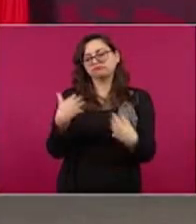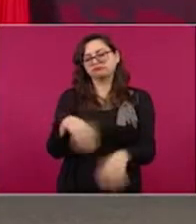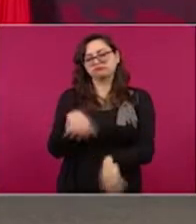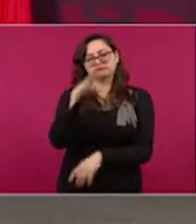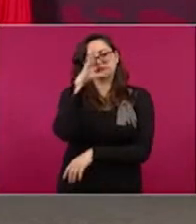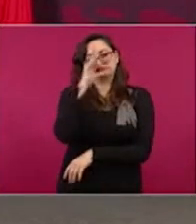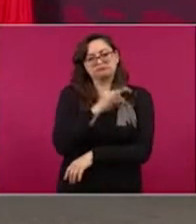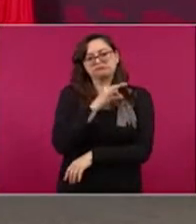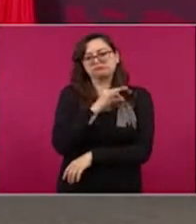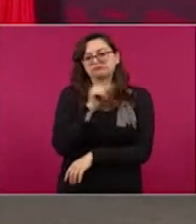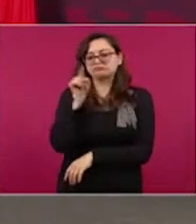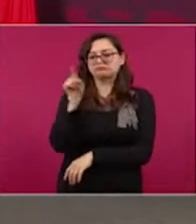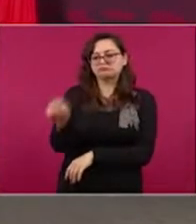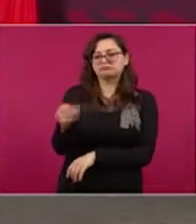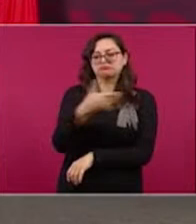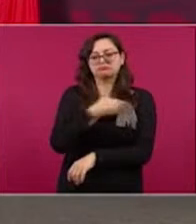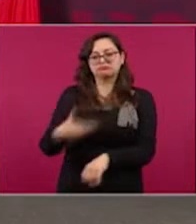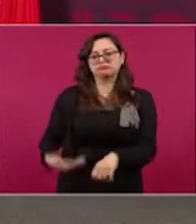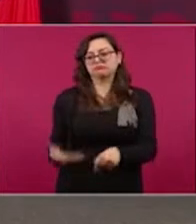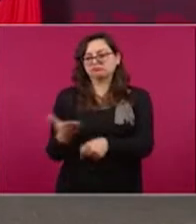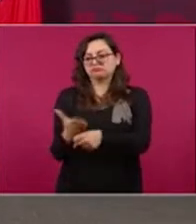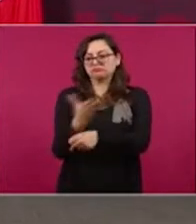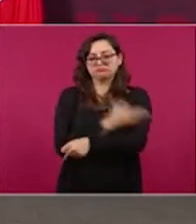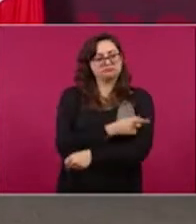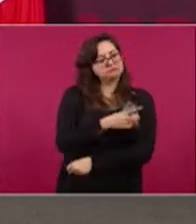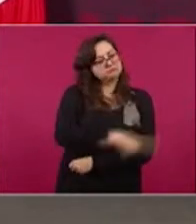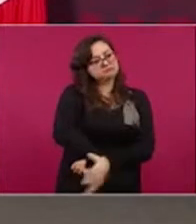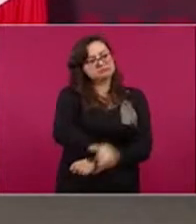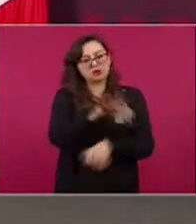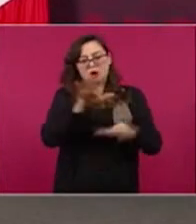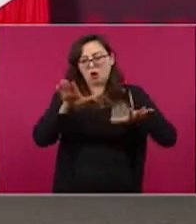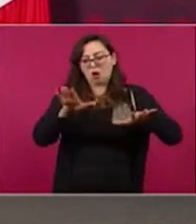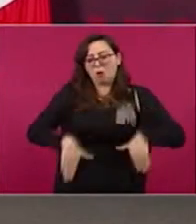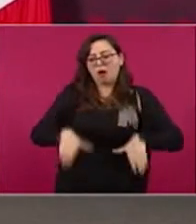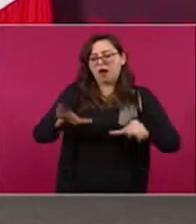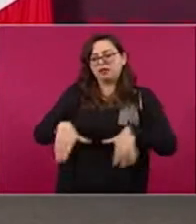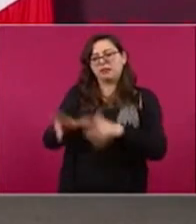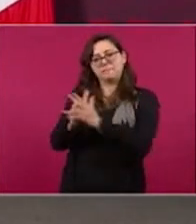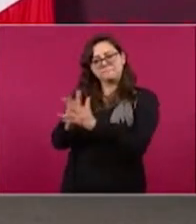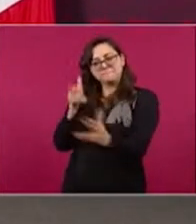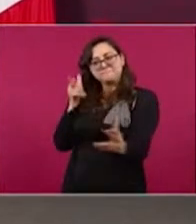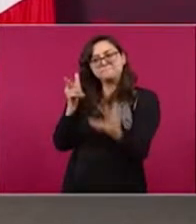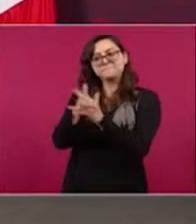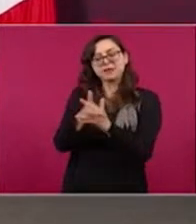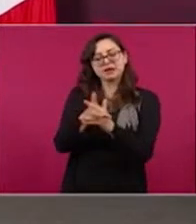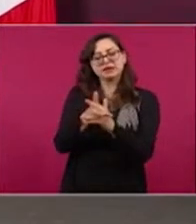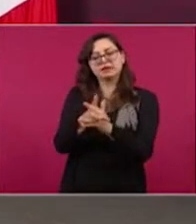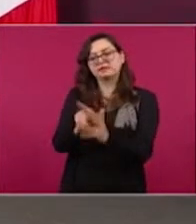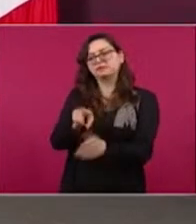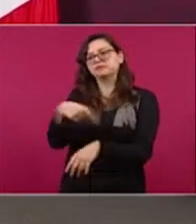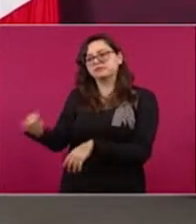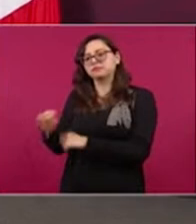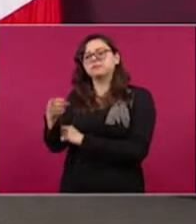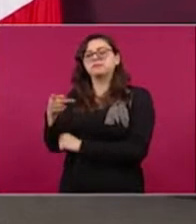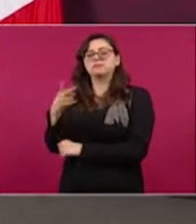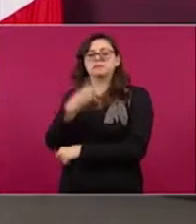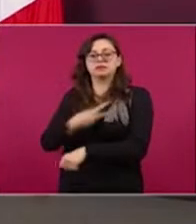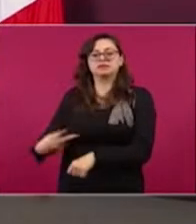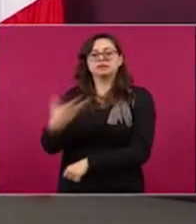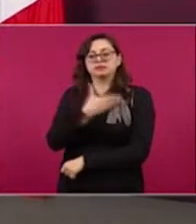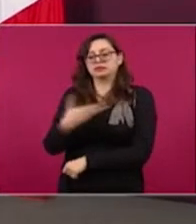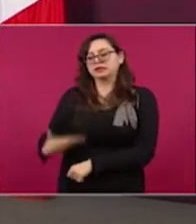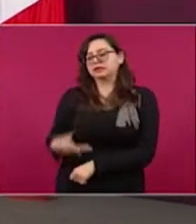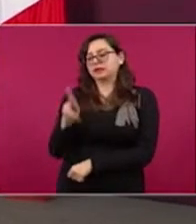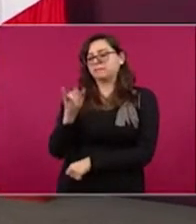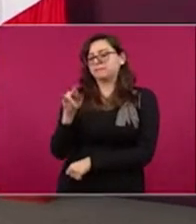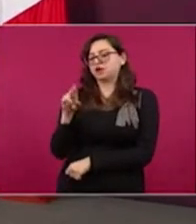de 2024 se puedan rescatar los cuerpos de los 63 trabajadores mineros que quedaron atrapados en el derrumbe ocurrido